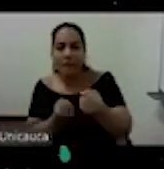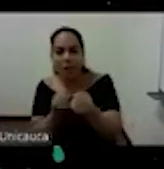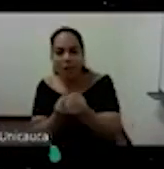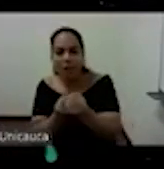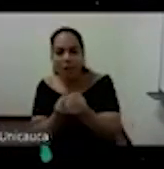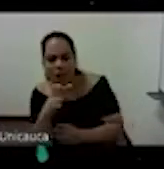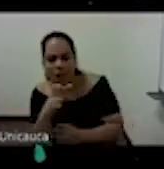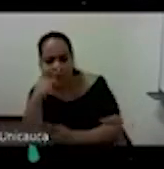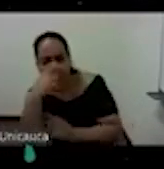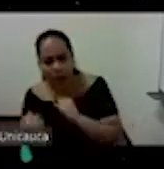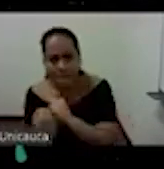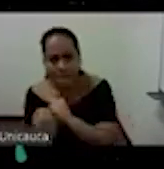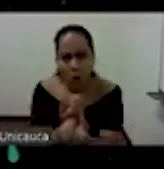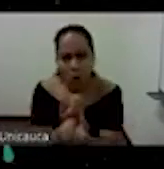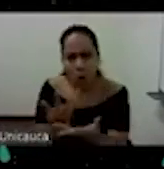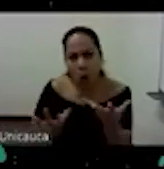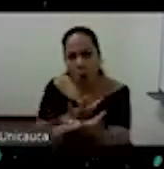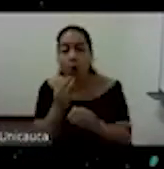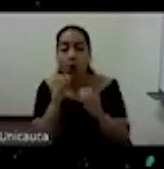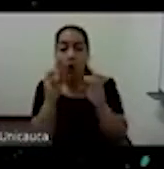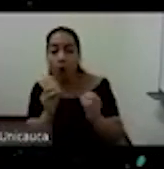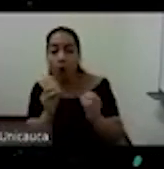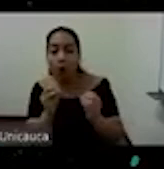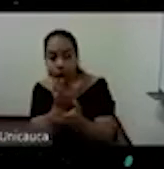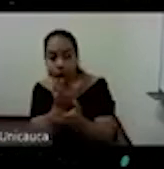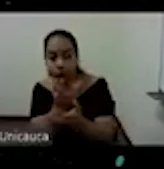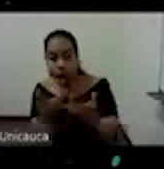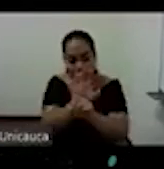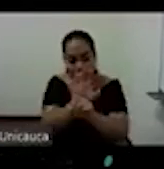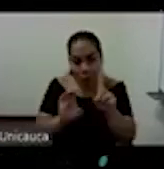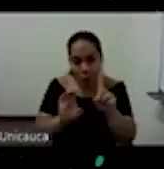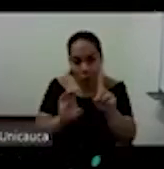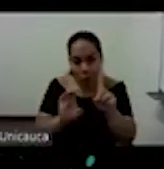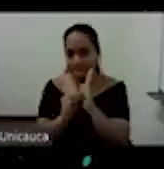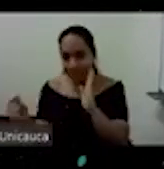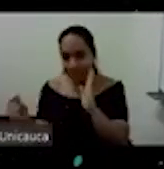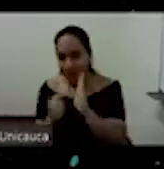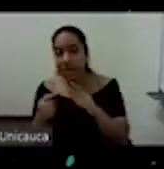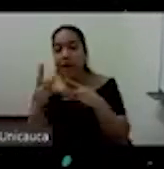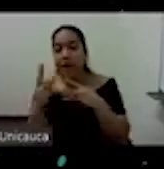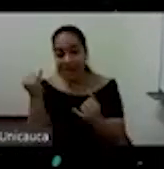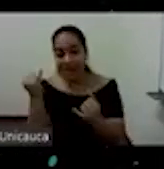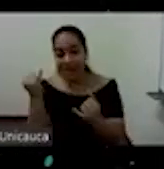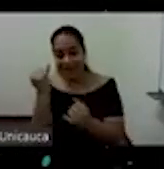profesionales o fundamentos culturales e ideológicos.